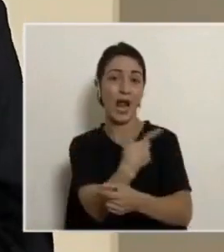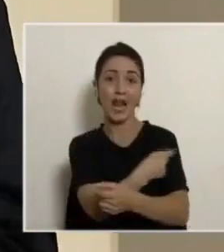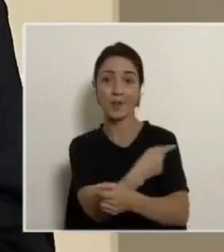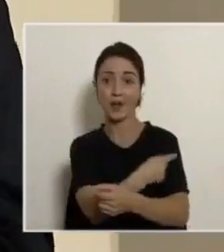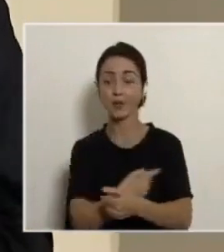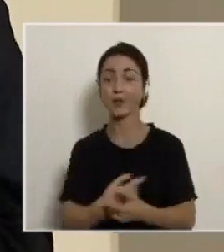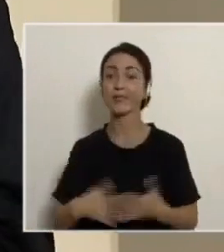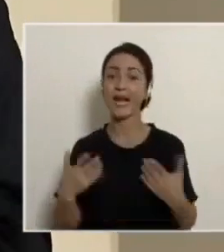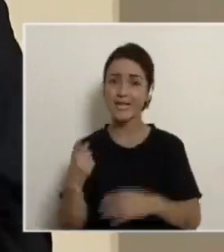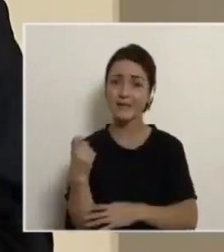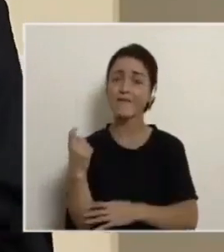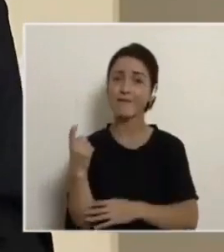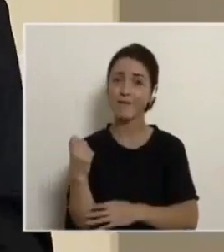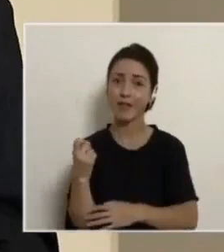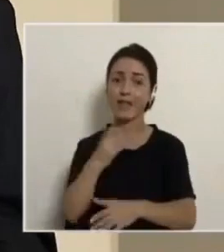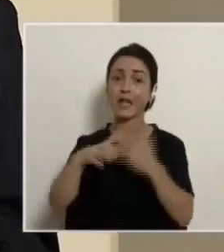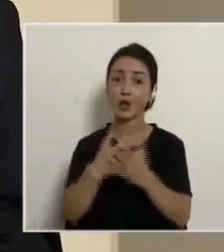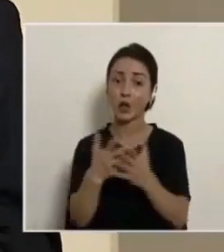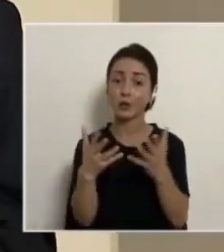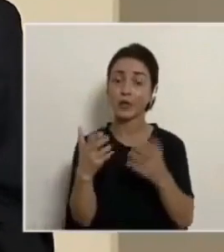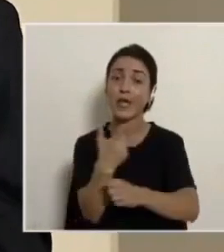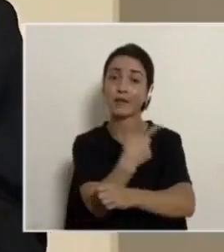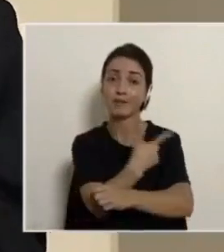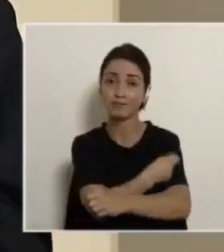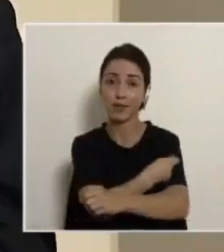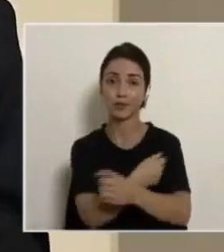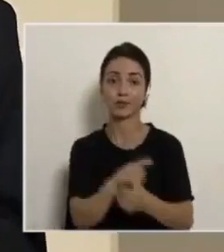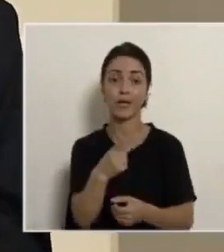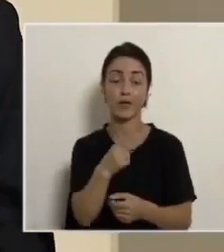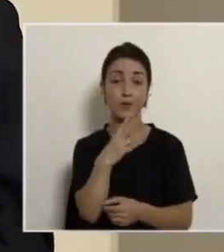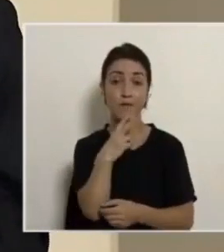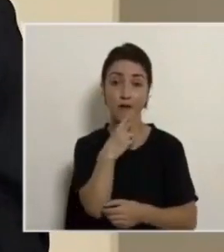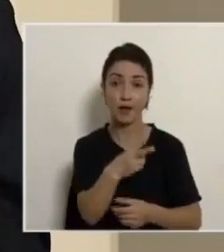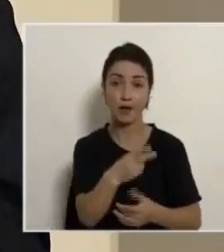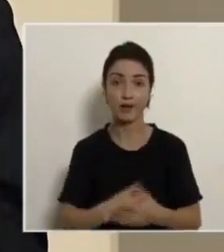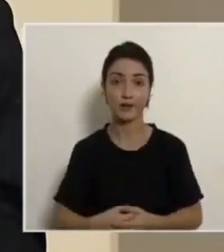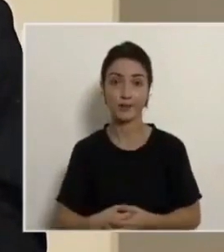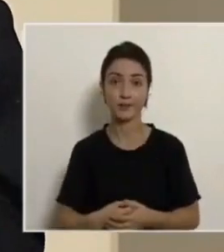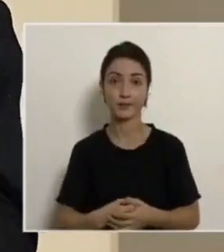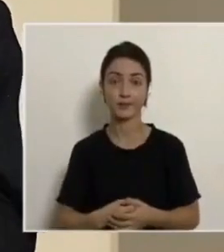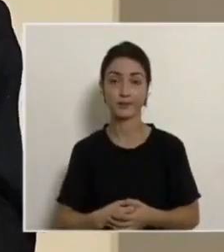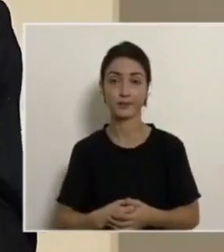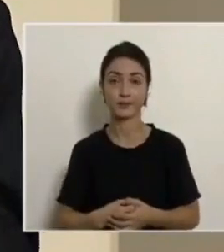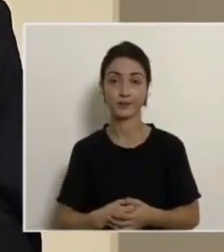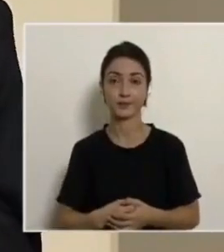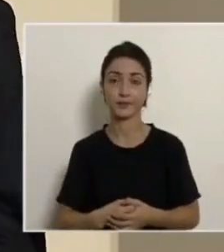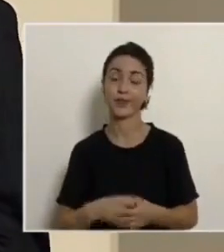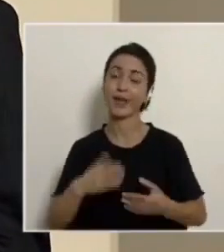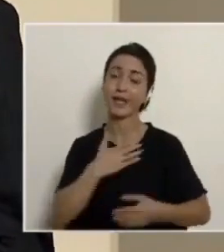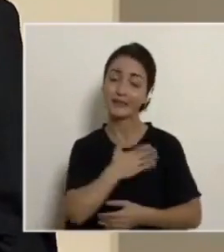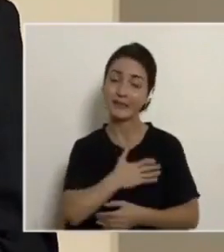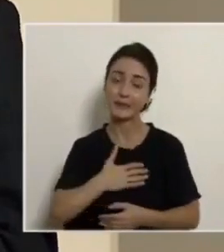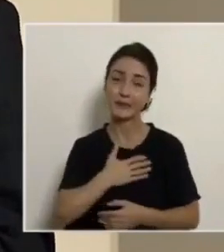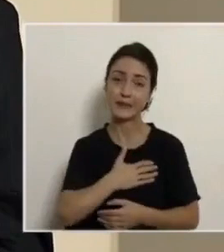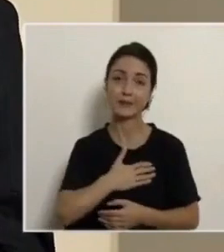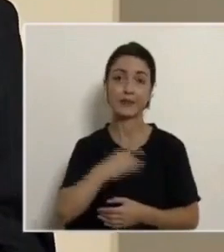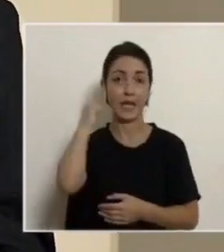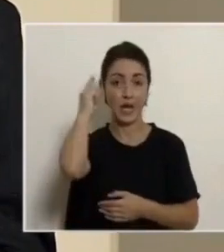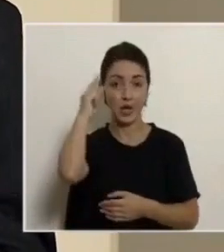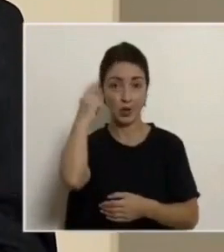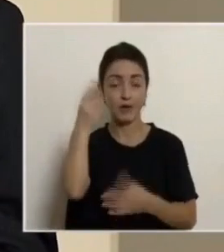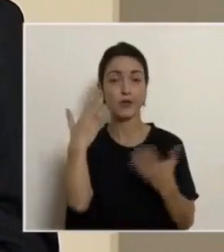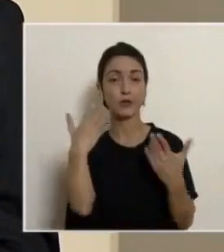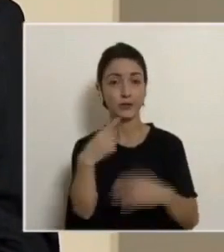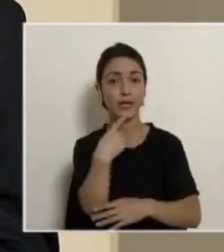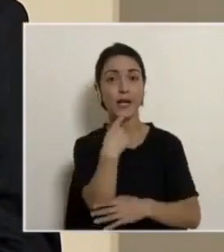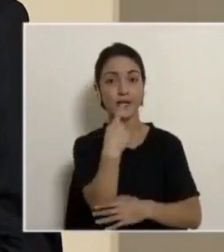para todos los que quieren tener vacunas. Esa es una realidad muy dolorosa que el gobierno ha señalado,